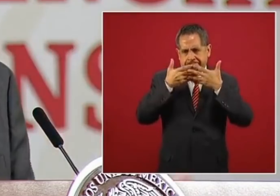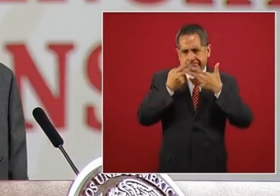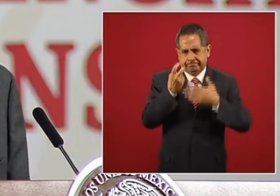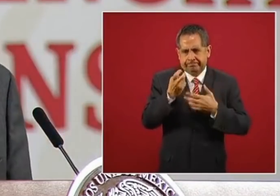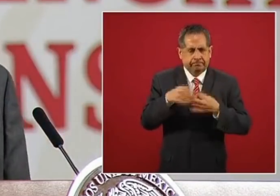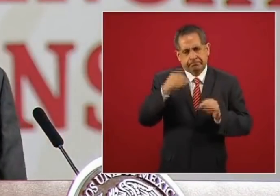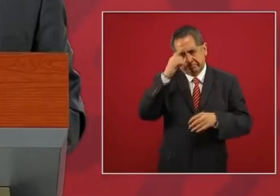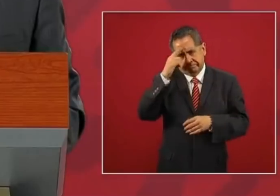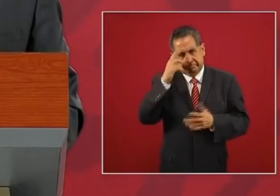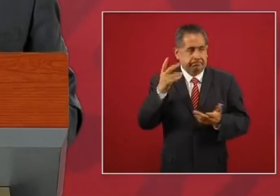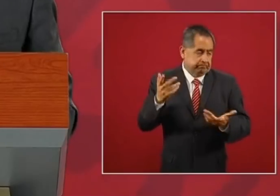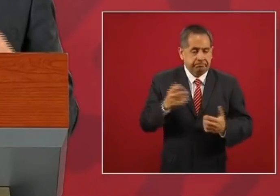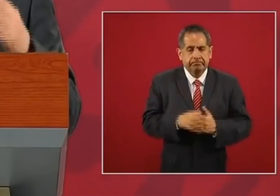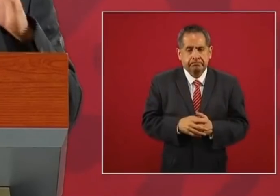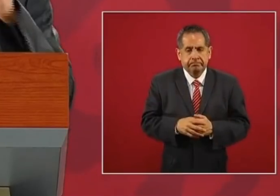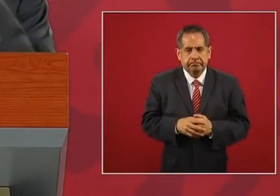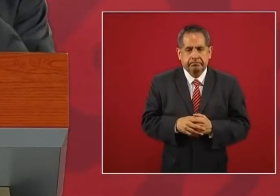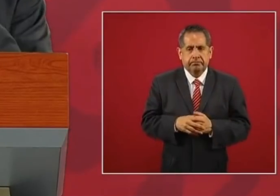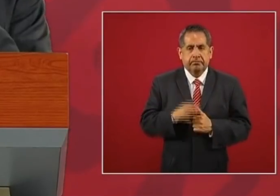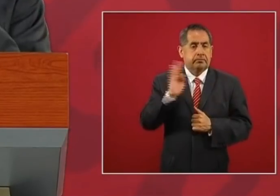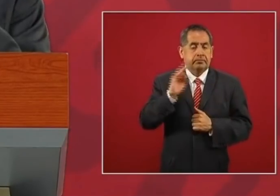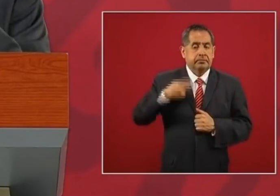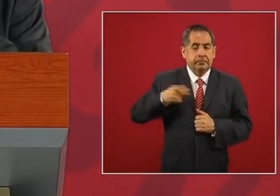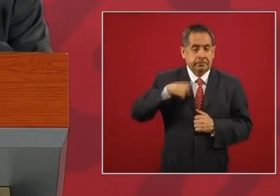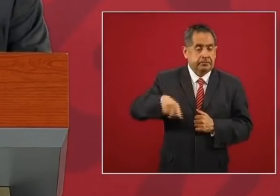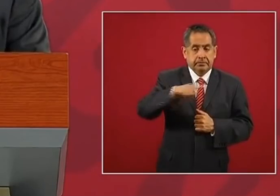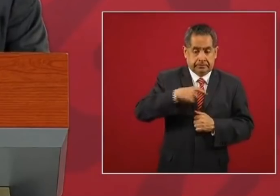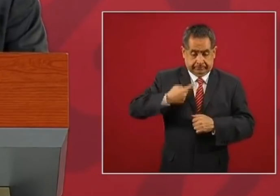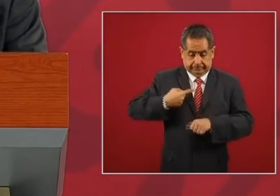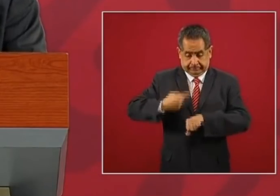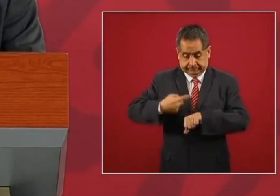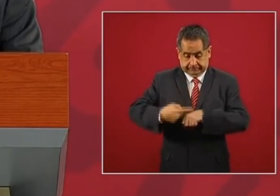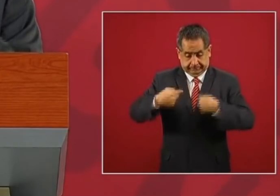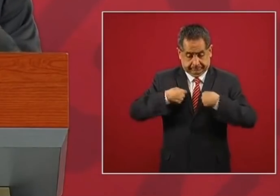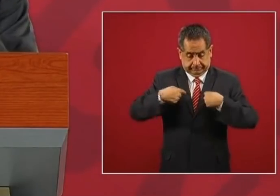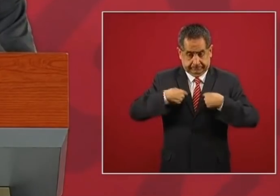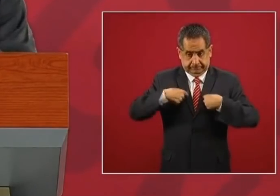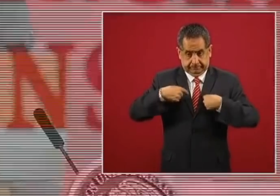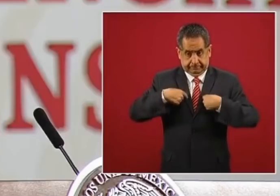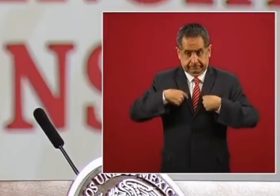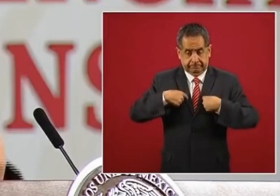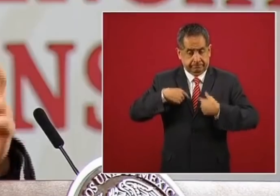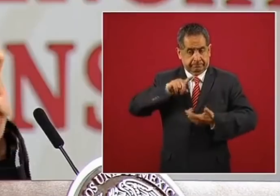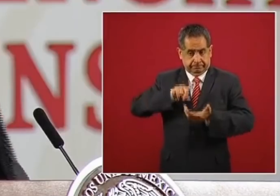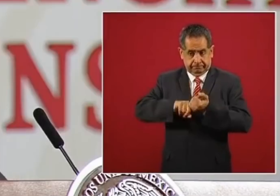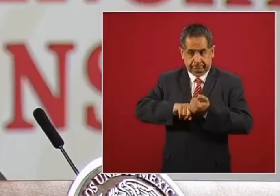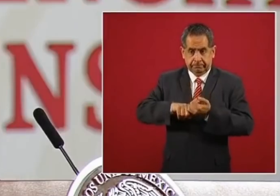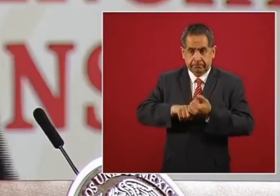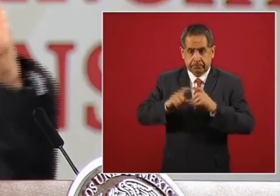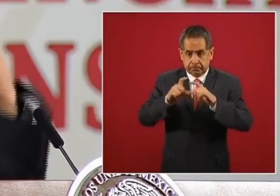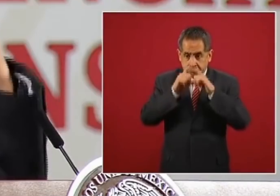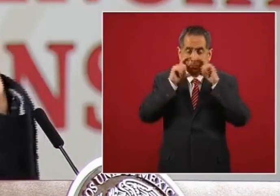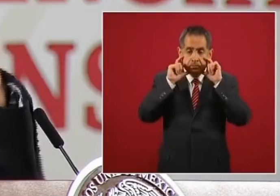es lógico pensar, que si las personas que tienen al virus durante un periodo lo